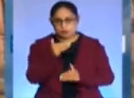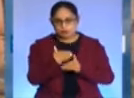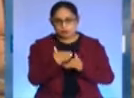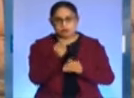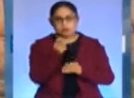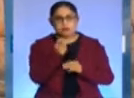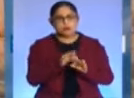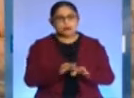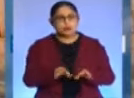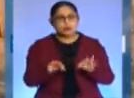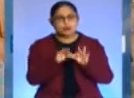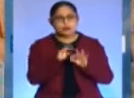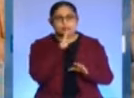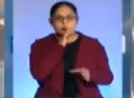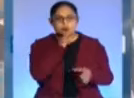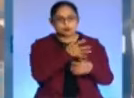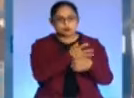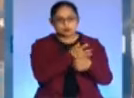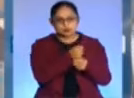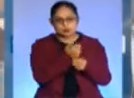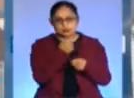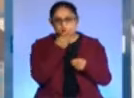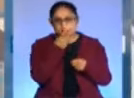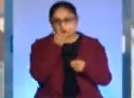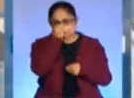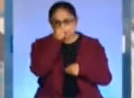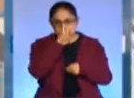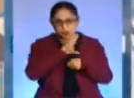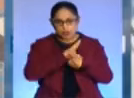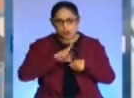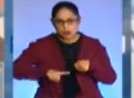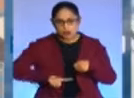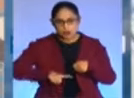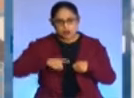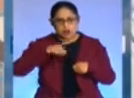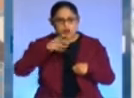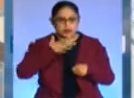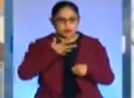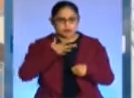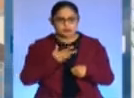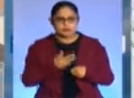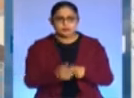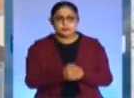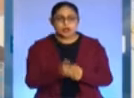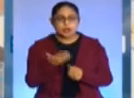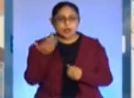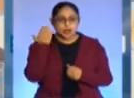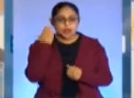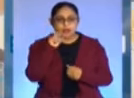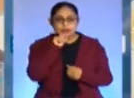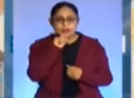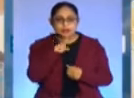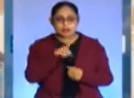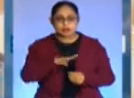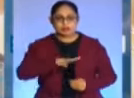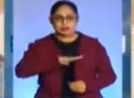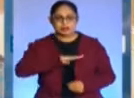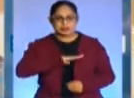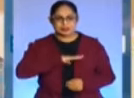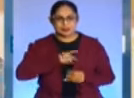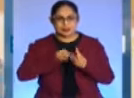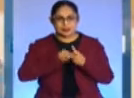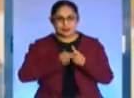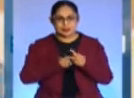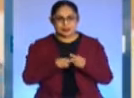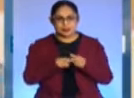la importancia de su protección y conservación, manifestó el secretario de Gobierno, Carlos Torres Piña. Lo anterior, durante el acto de arranque formal de